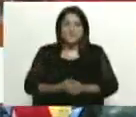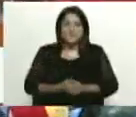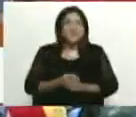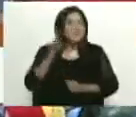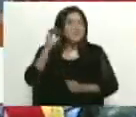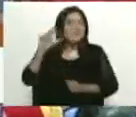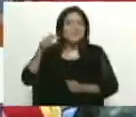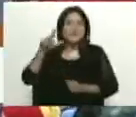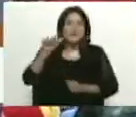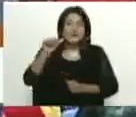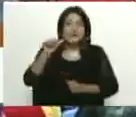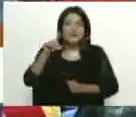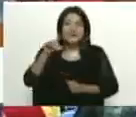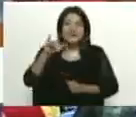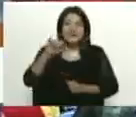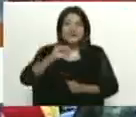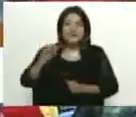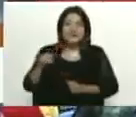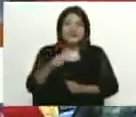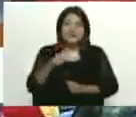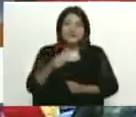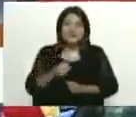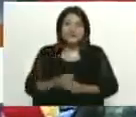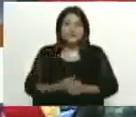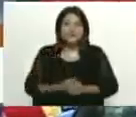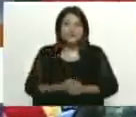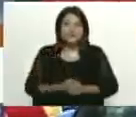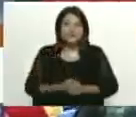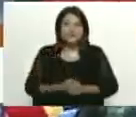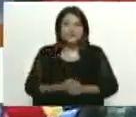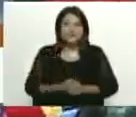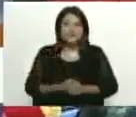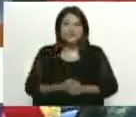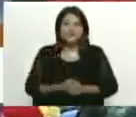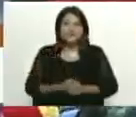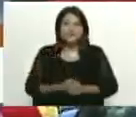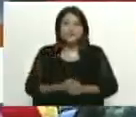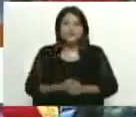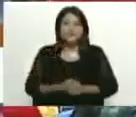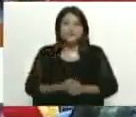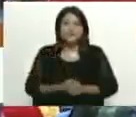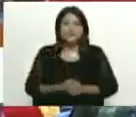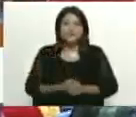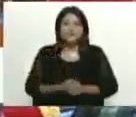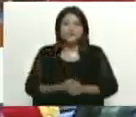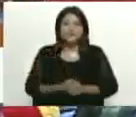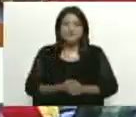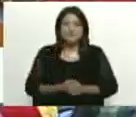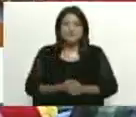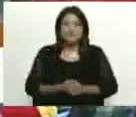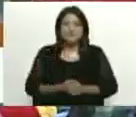Gladys Bracho, Comunidad Araguaney. Araguaney, ¿va?